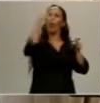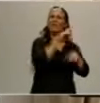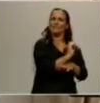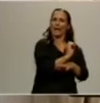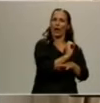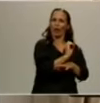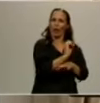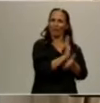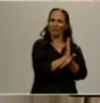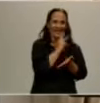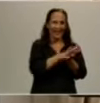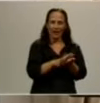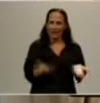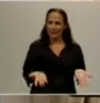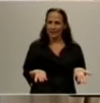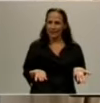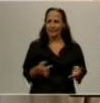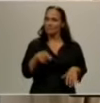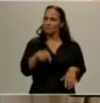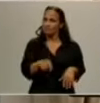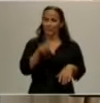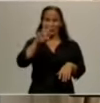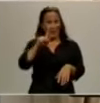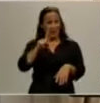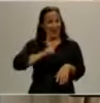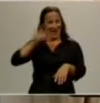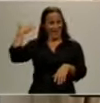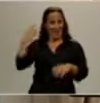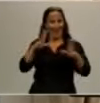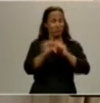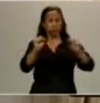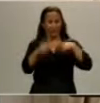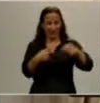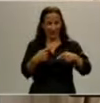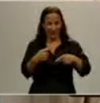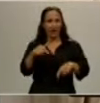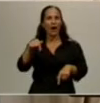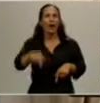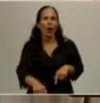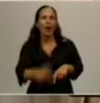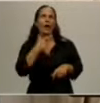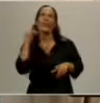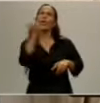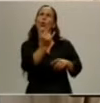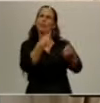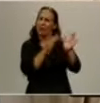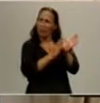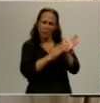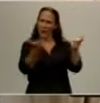del atentado. Y hoy alguien pretendió, con una denuncia sin fundamentos, que nosotros